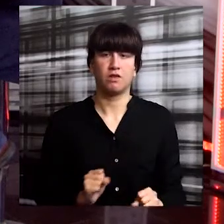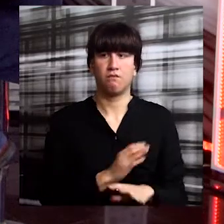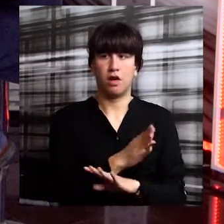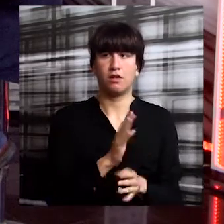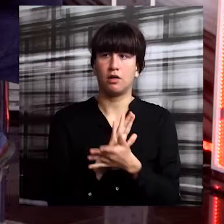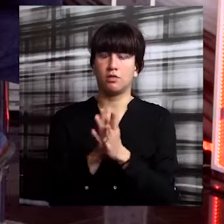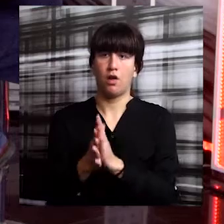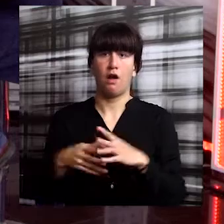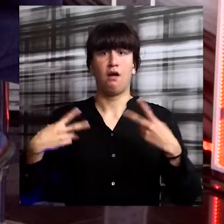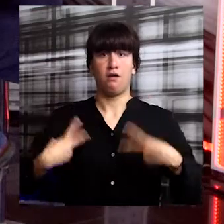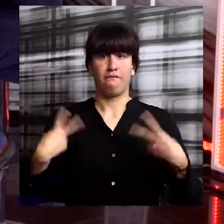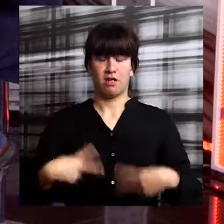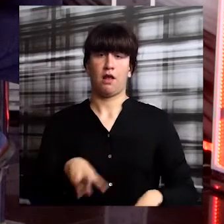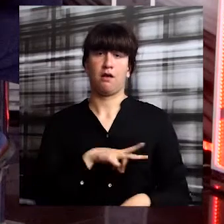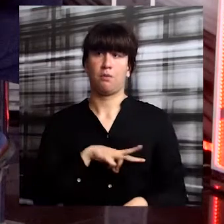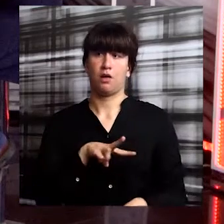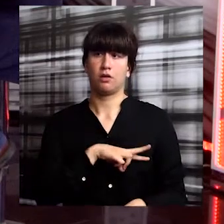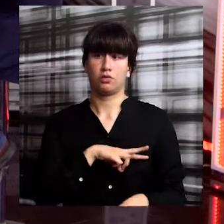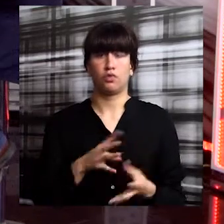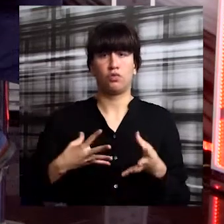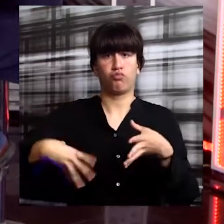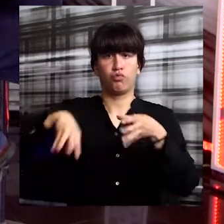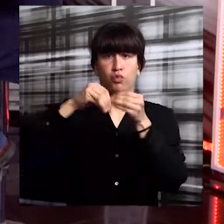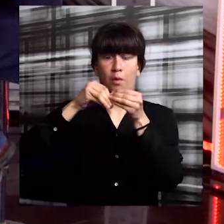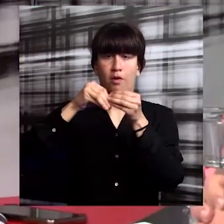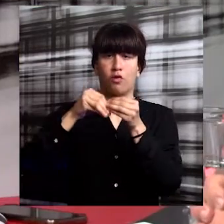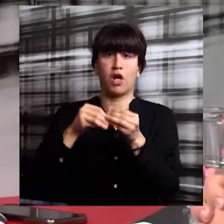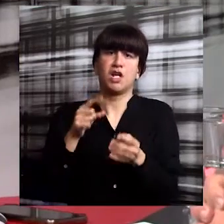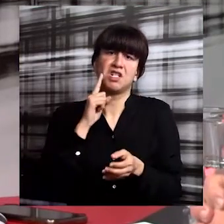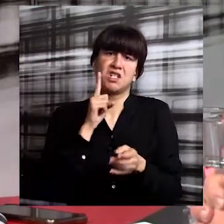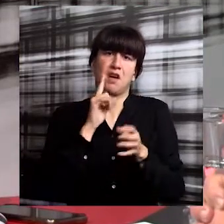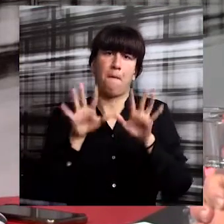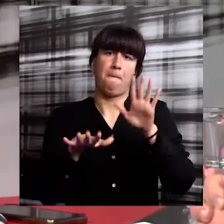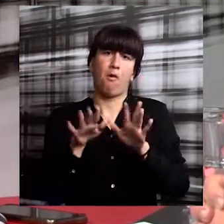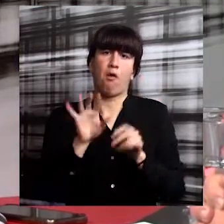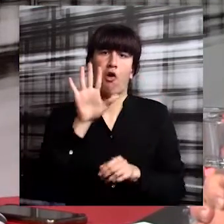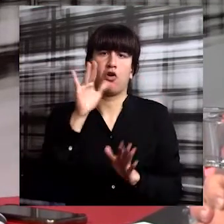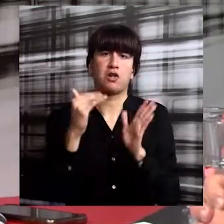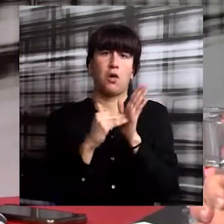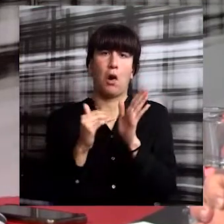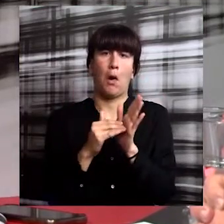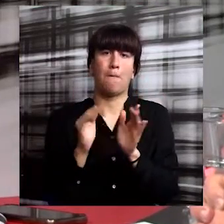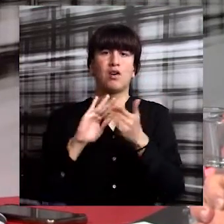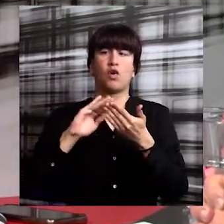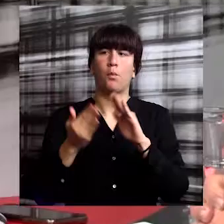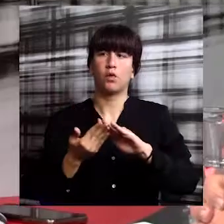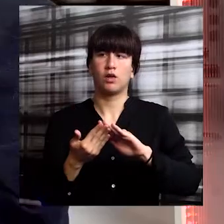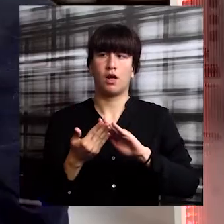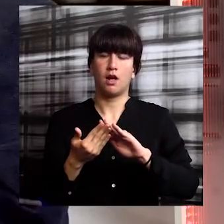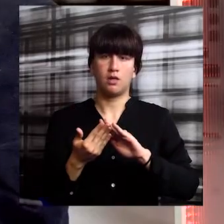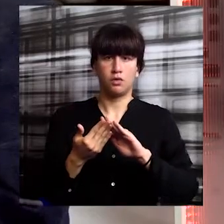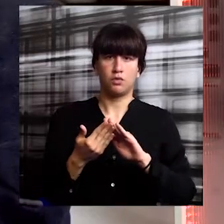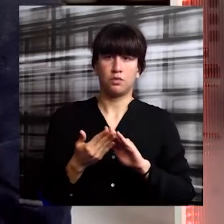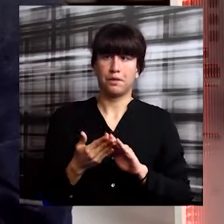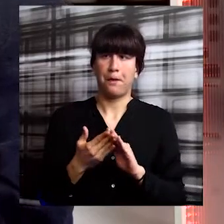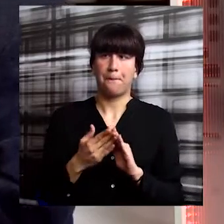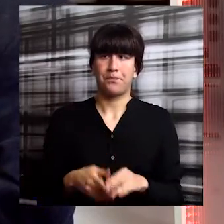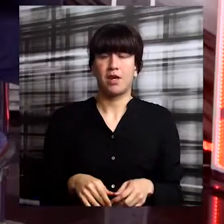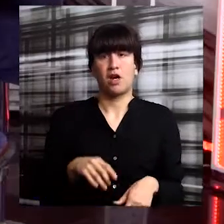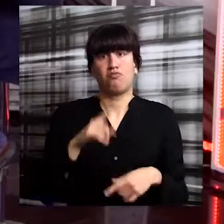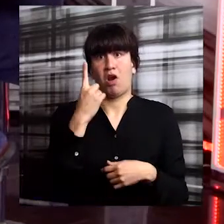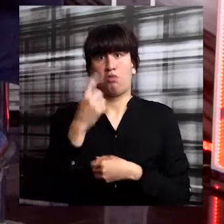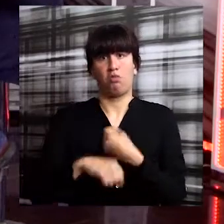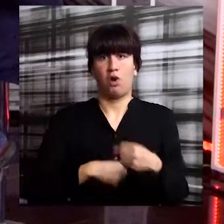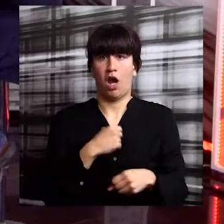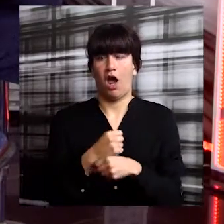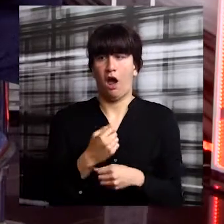Imposible. Viña del Mar y Valparaíso en sumatoria tienen alrededor de 5.000 organizaciones comunitarias y tenemos